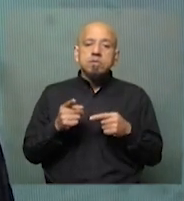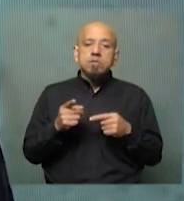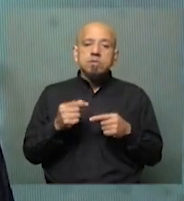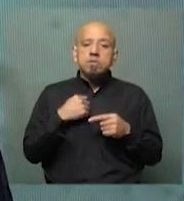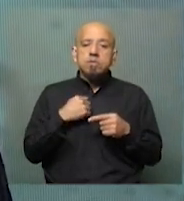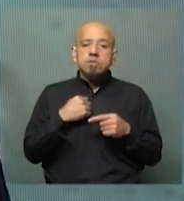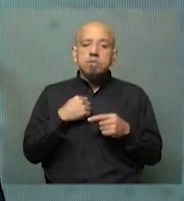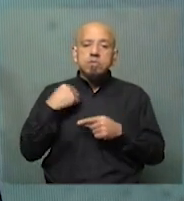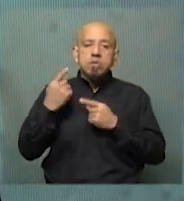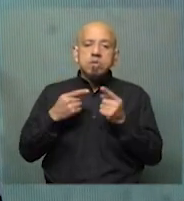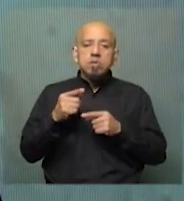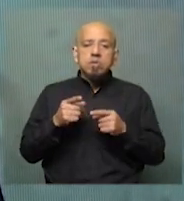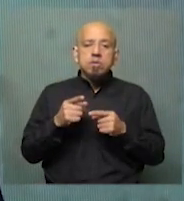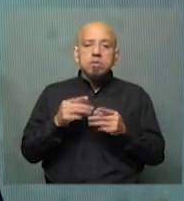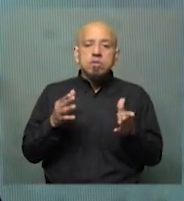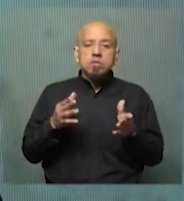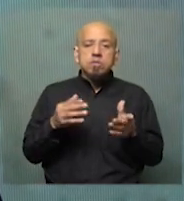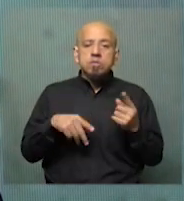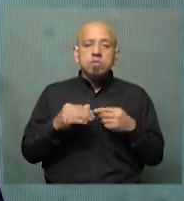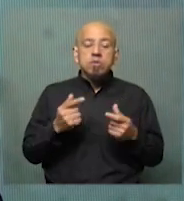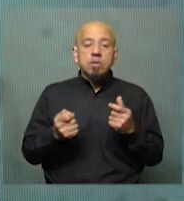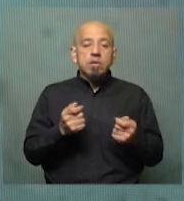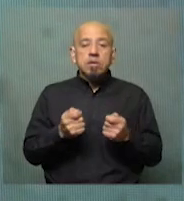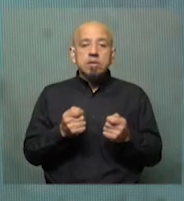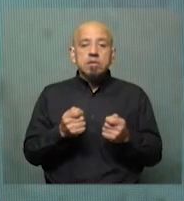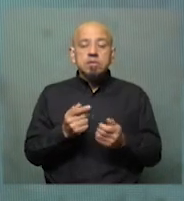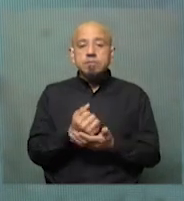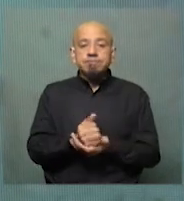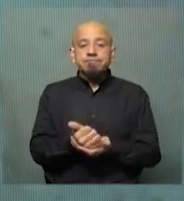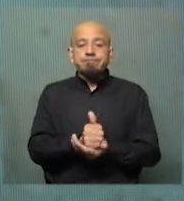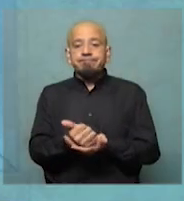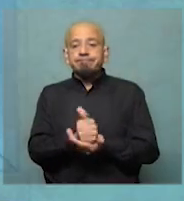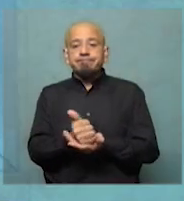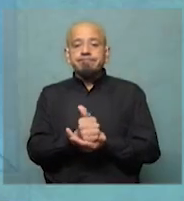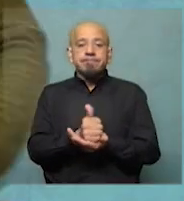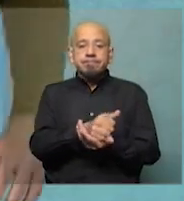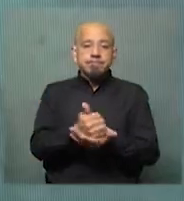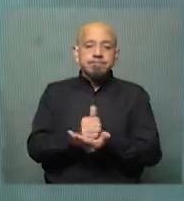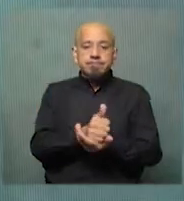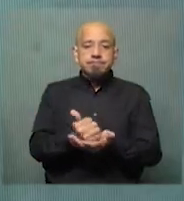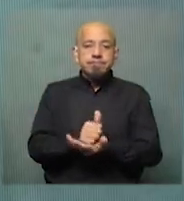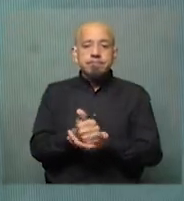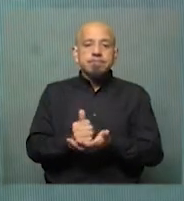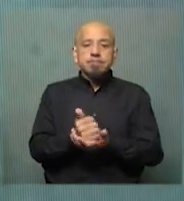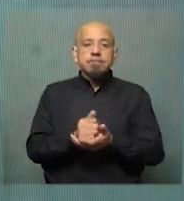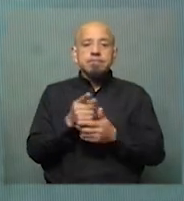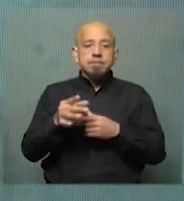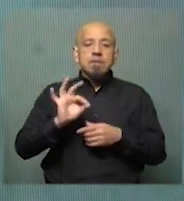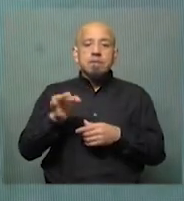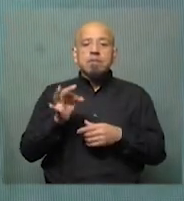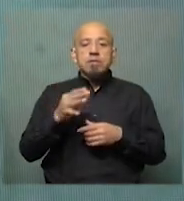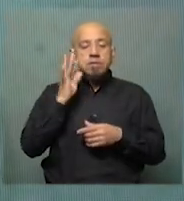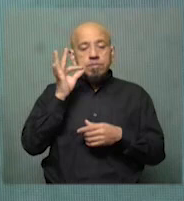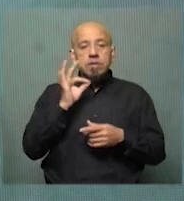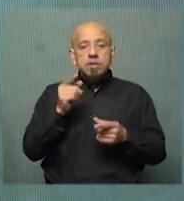mi generación, no sé, nos fascinamos con las maquinitas, ponele. Yo pasaba horas. Sí. Y mi hermana creo que me está mirando y le voy a pedir perdón